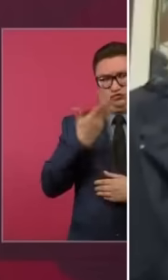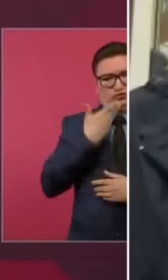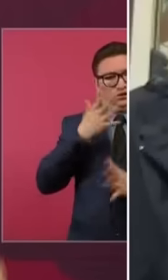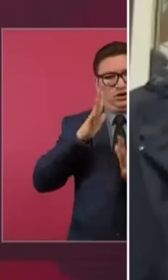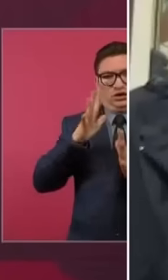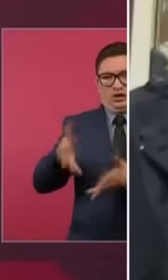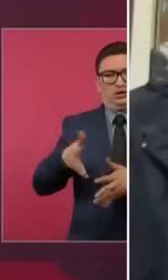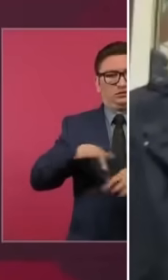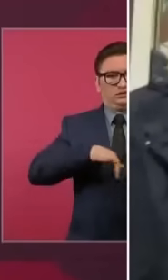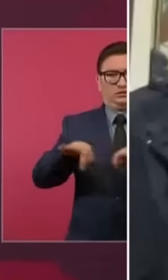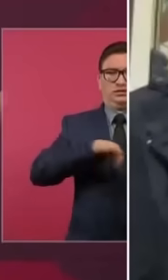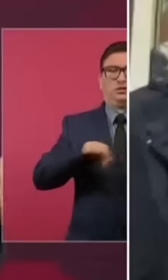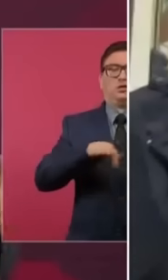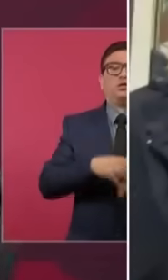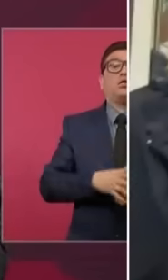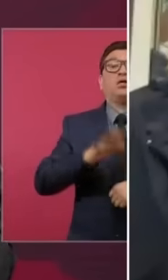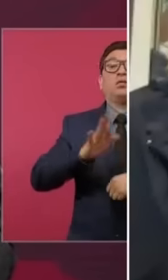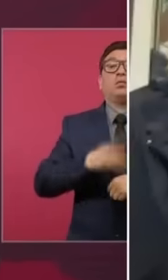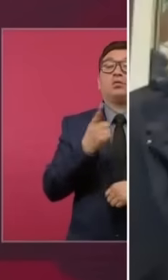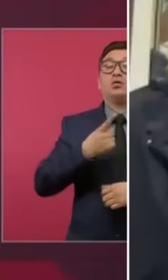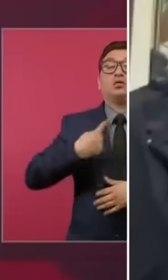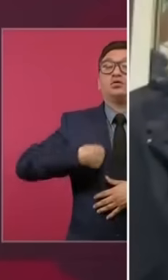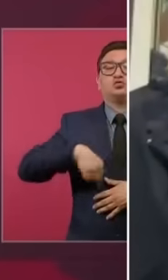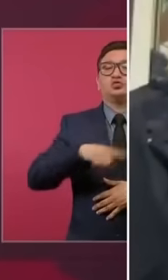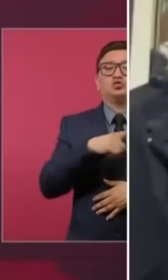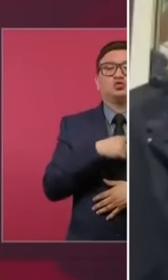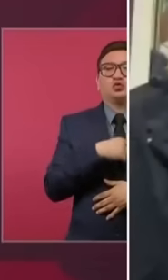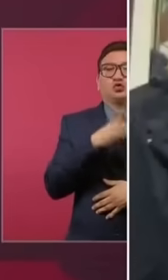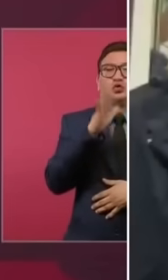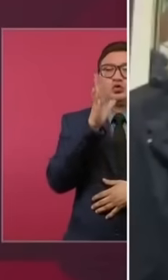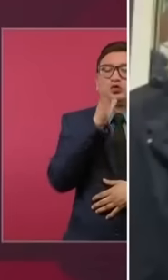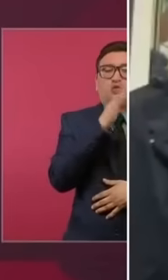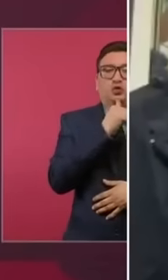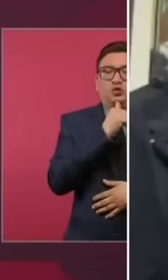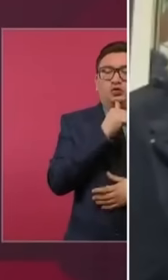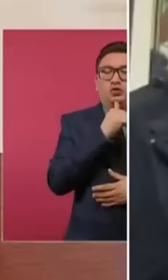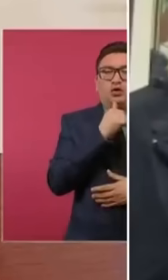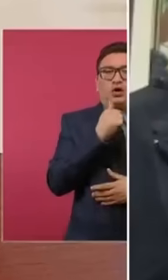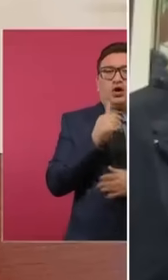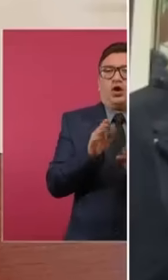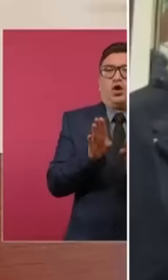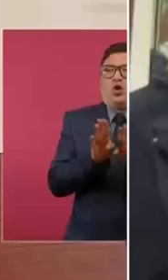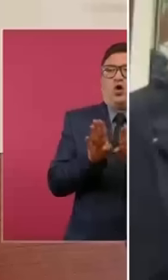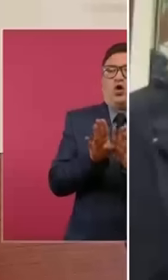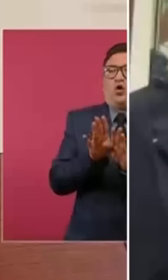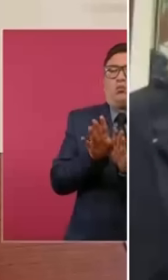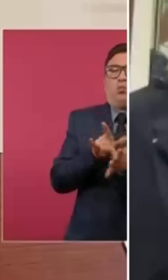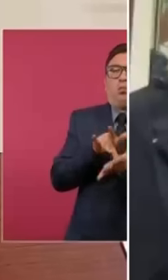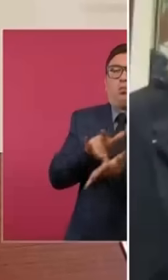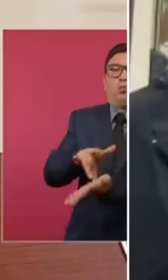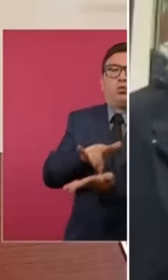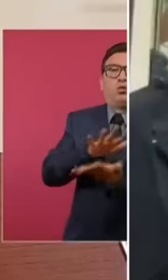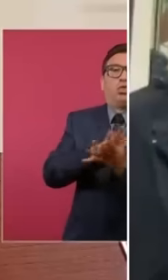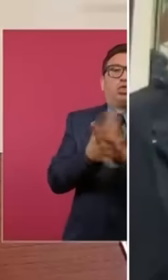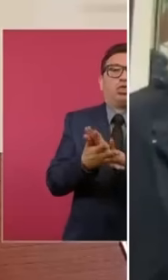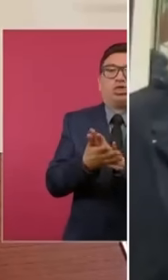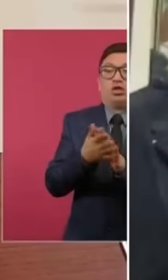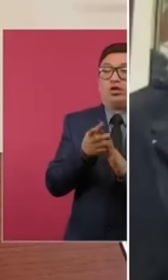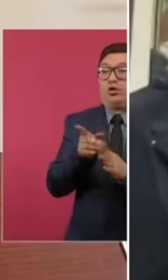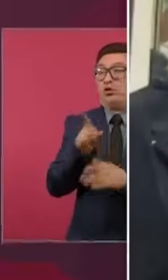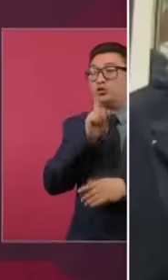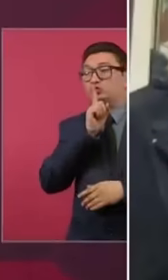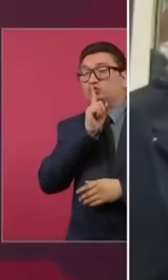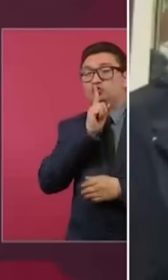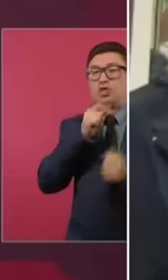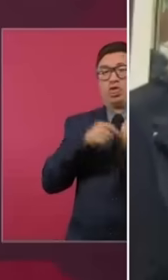pregunta queda muy en el ambiente porque tenemos una enorme capacidad en el Estado mexicano que el presidente ha decidido no poner en